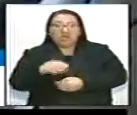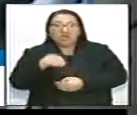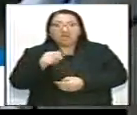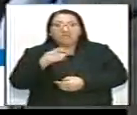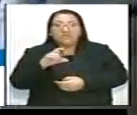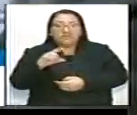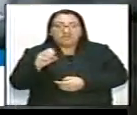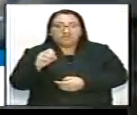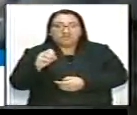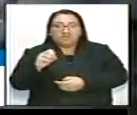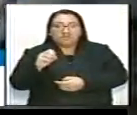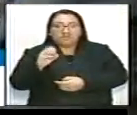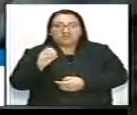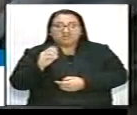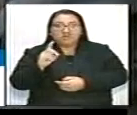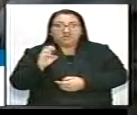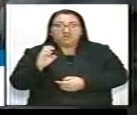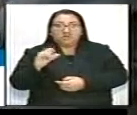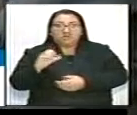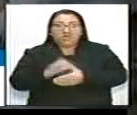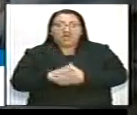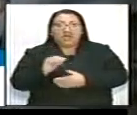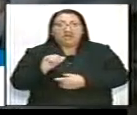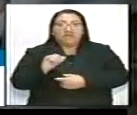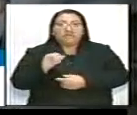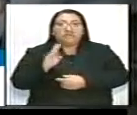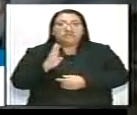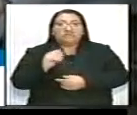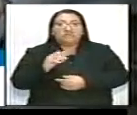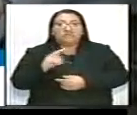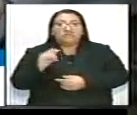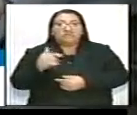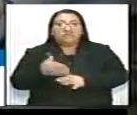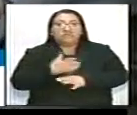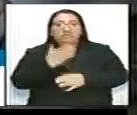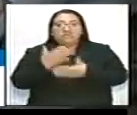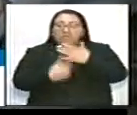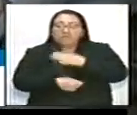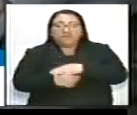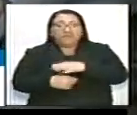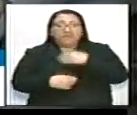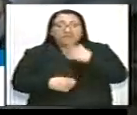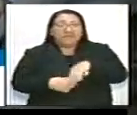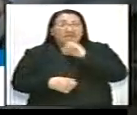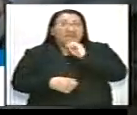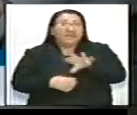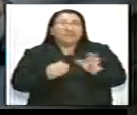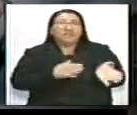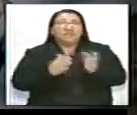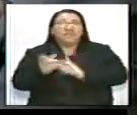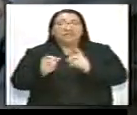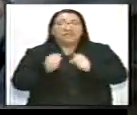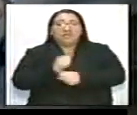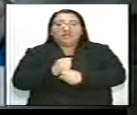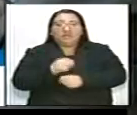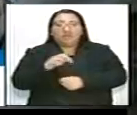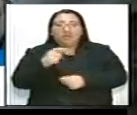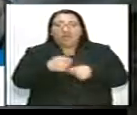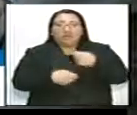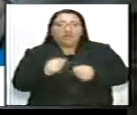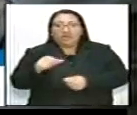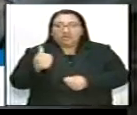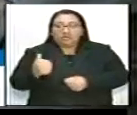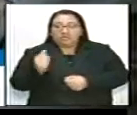Odebrecht y Jorge Barata han dicho que ese proyecto ha sido materia de corrupción por parte de funcionarios de Proinversión y